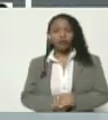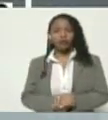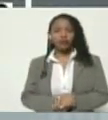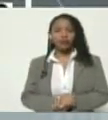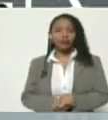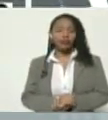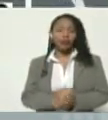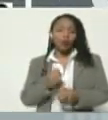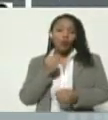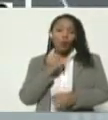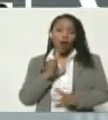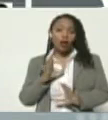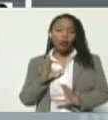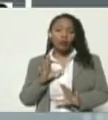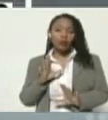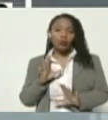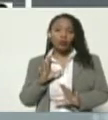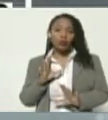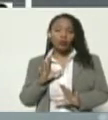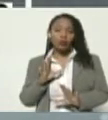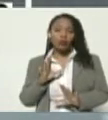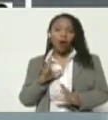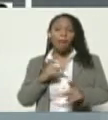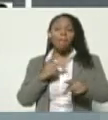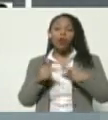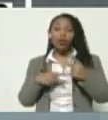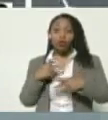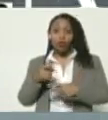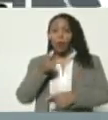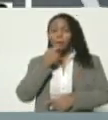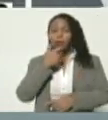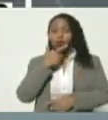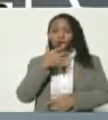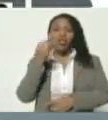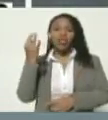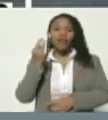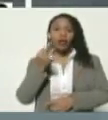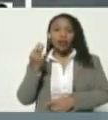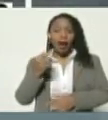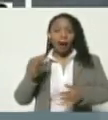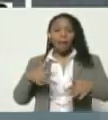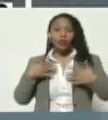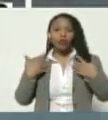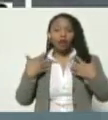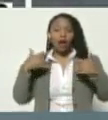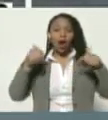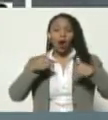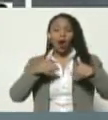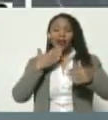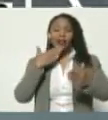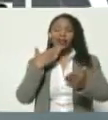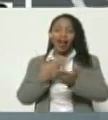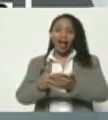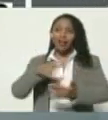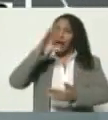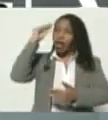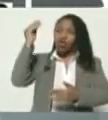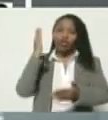Entonces, bueno, proceso hermoso, de verdad, emocionante. Hay que darle gracias a Dios siempre,